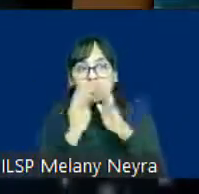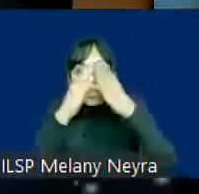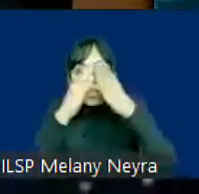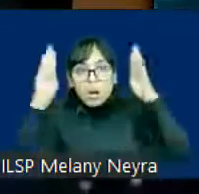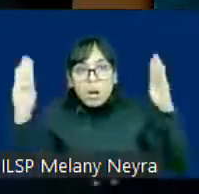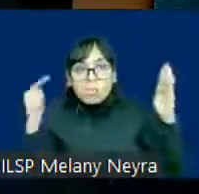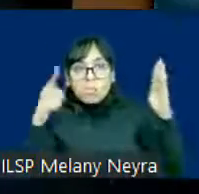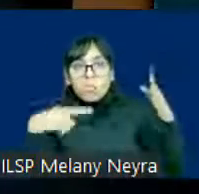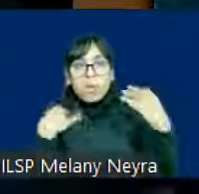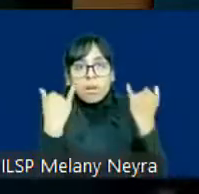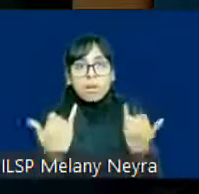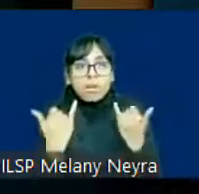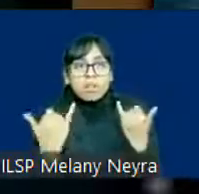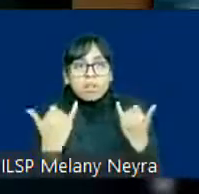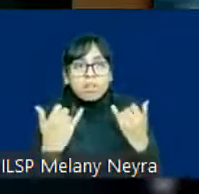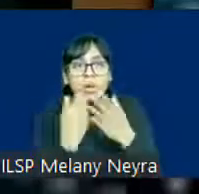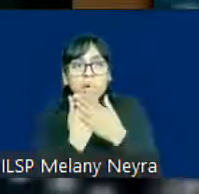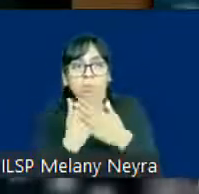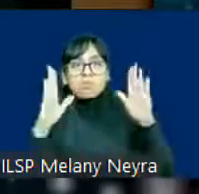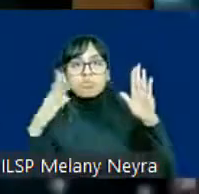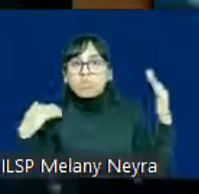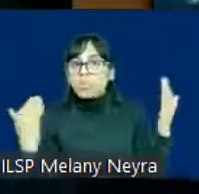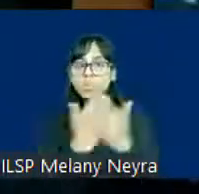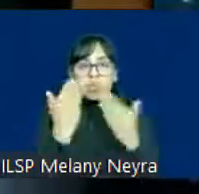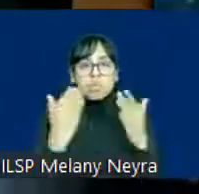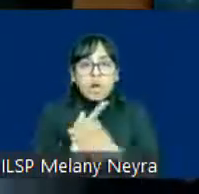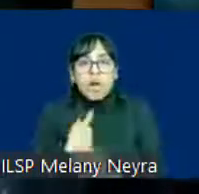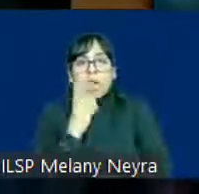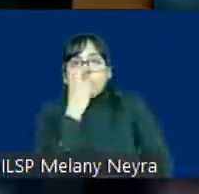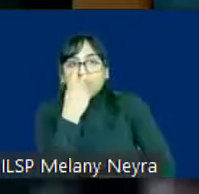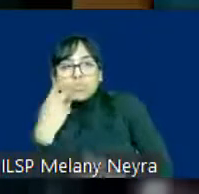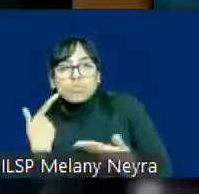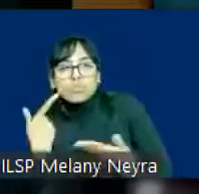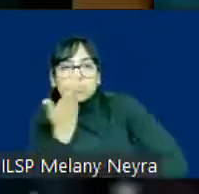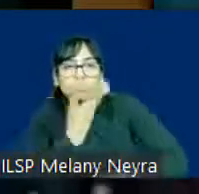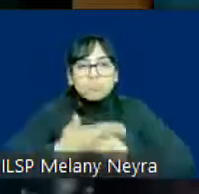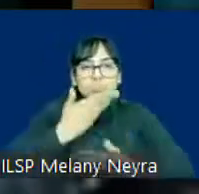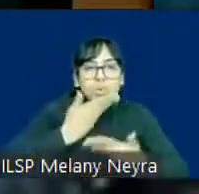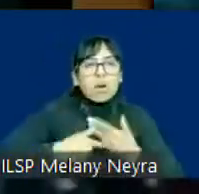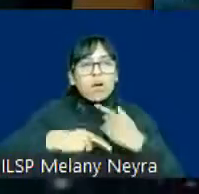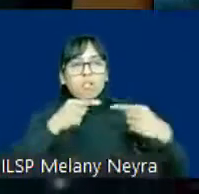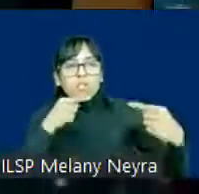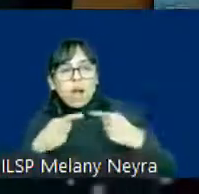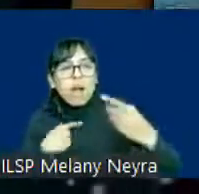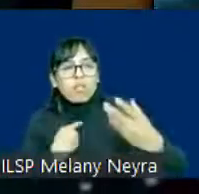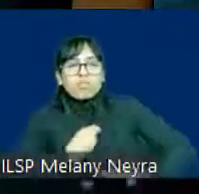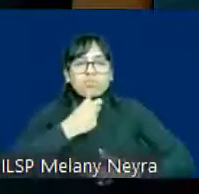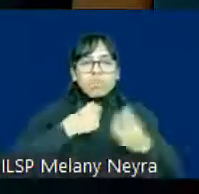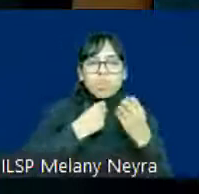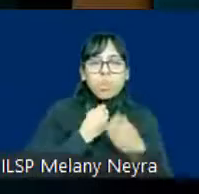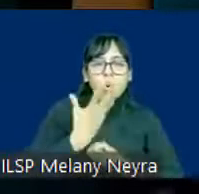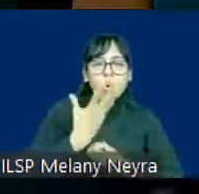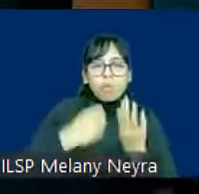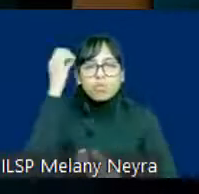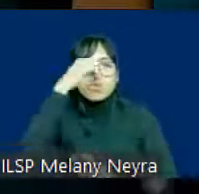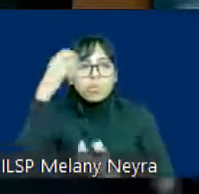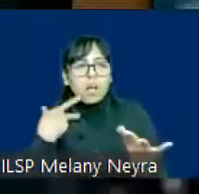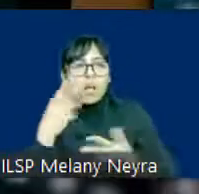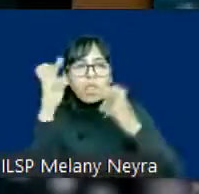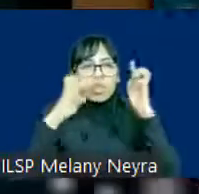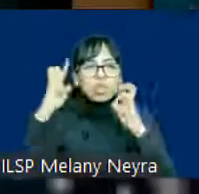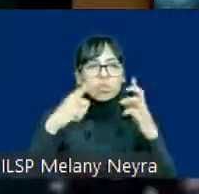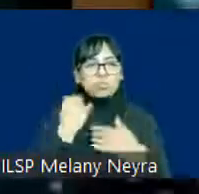culminando, porque permiten avivar la curiosidad, la discusión y la duda, que son los pilares sobre los que debemos